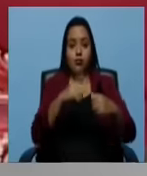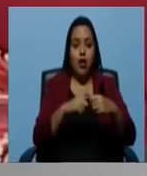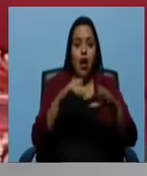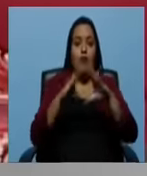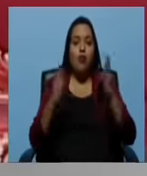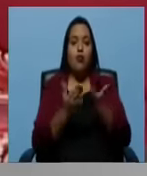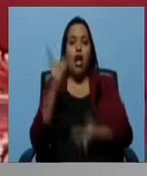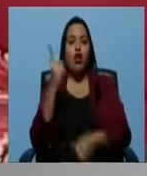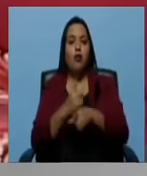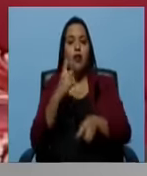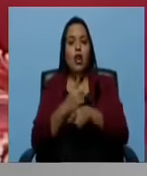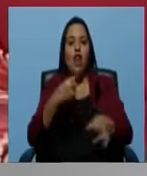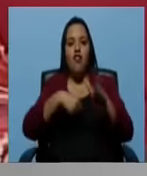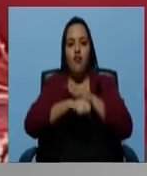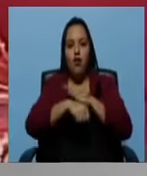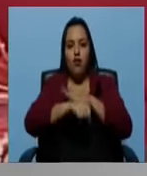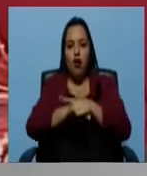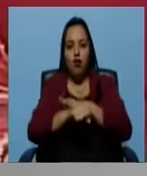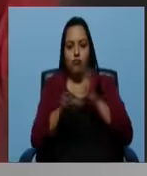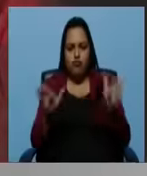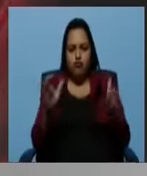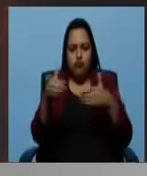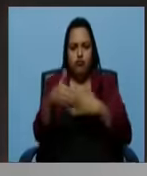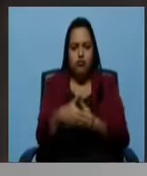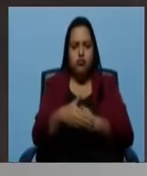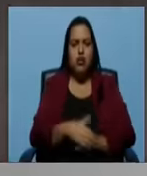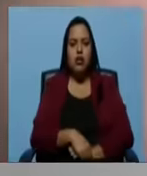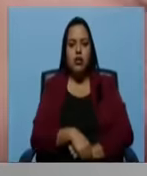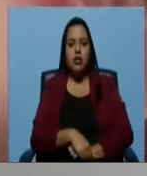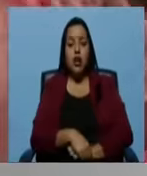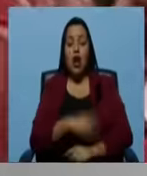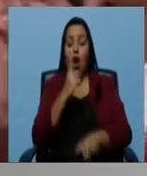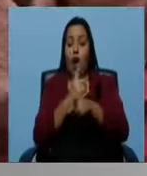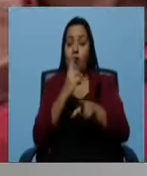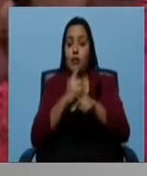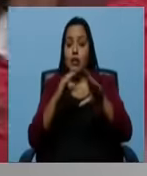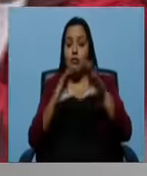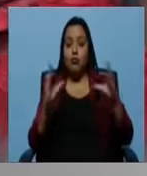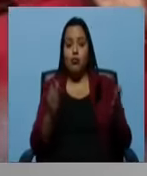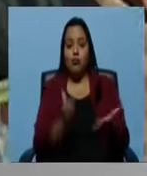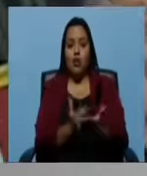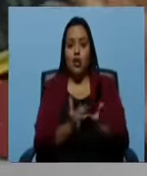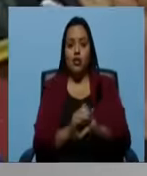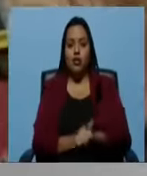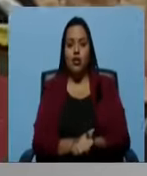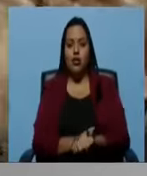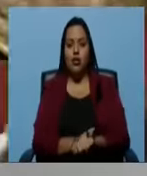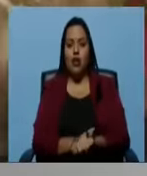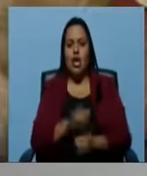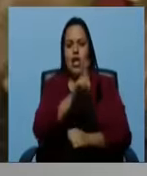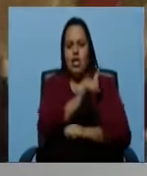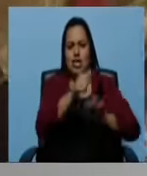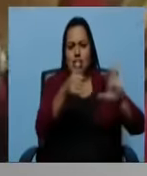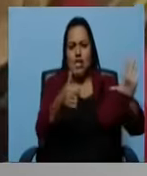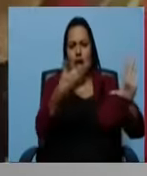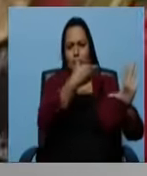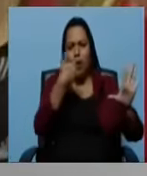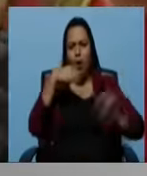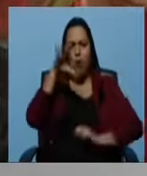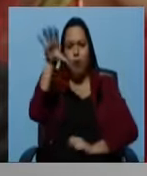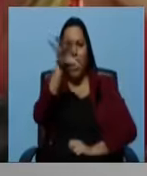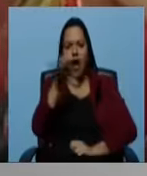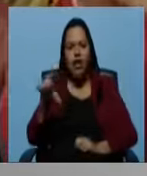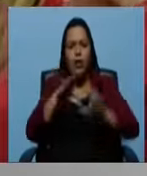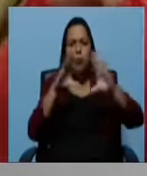Mundial de Fútbol Sala en Uzbekistán. Octavos de final mundial. entre los 16 mejores países del